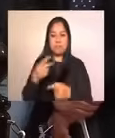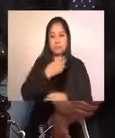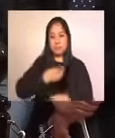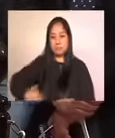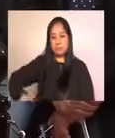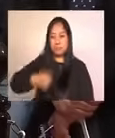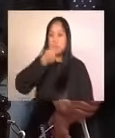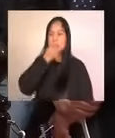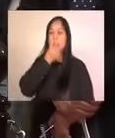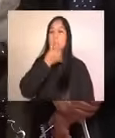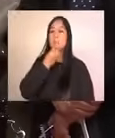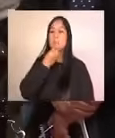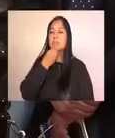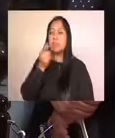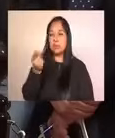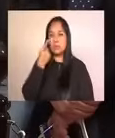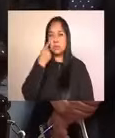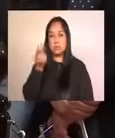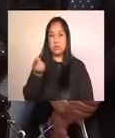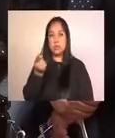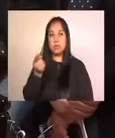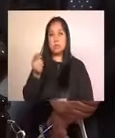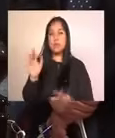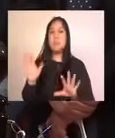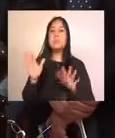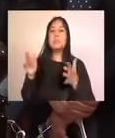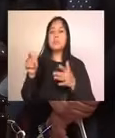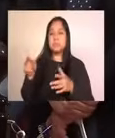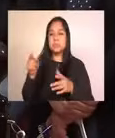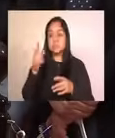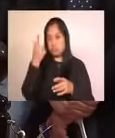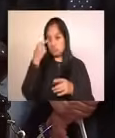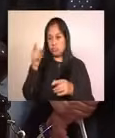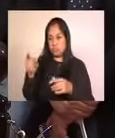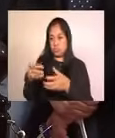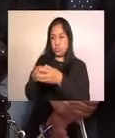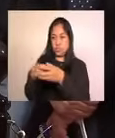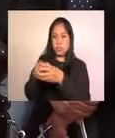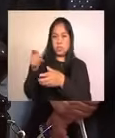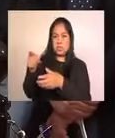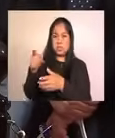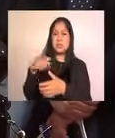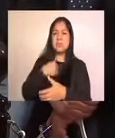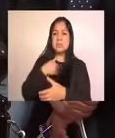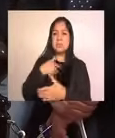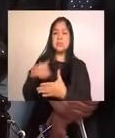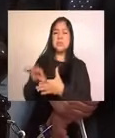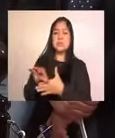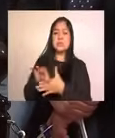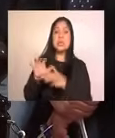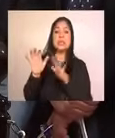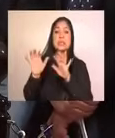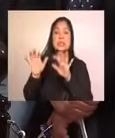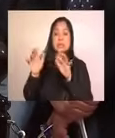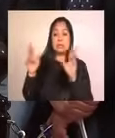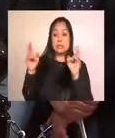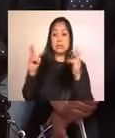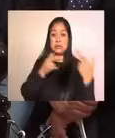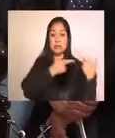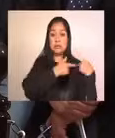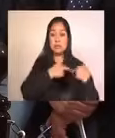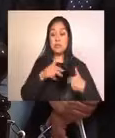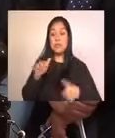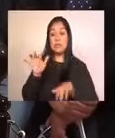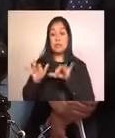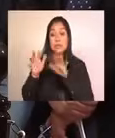cuenta que se presume que lo que ocurrió en el partido, él fungía aún como secretario de la presidencia? Y